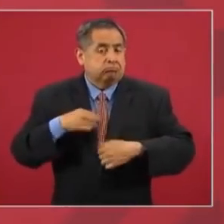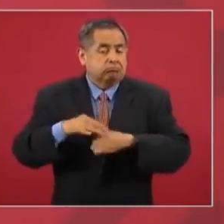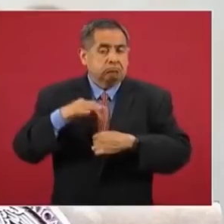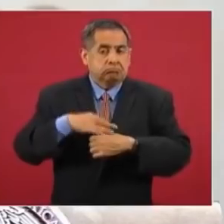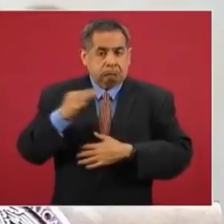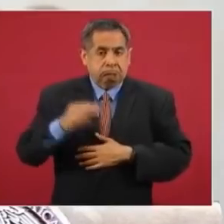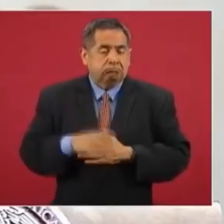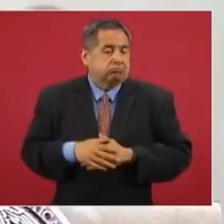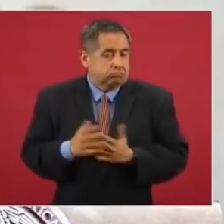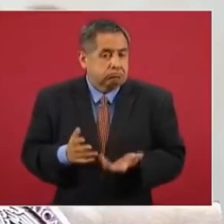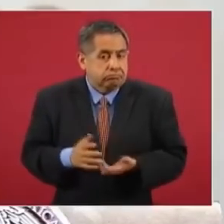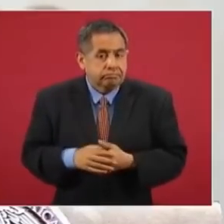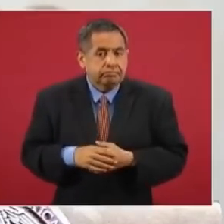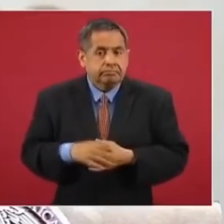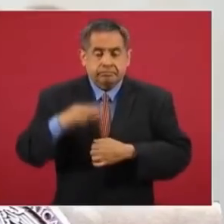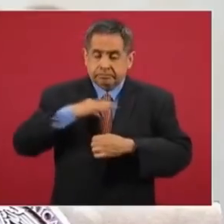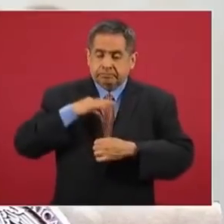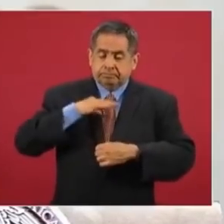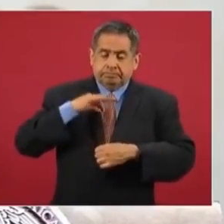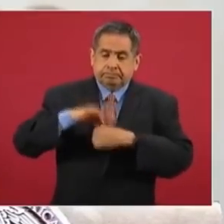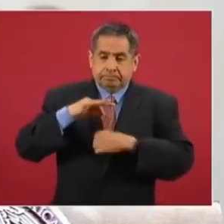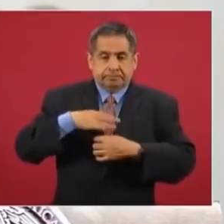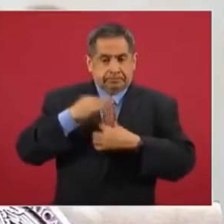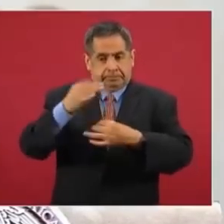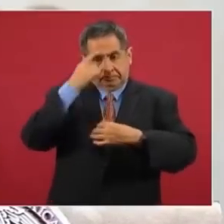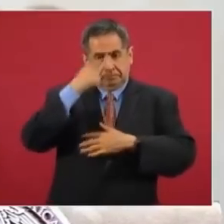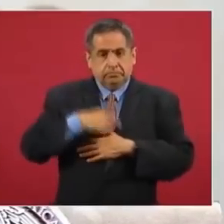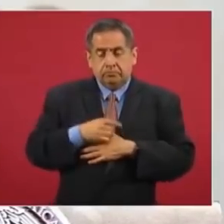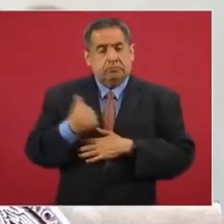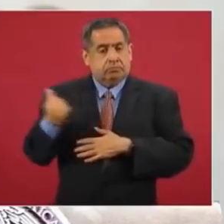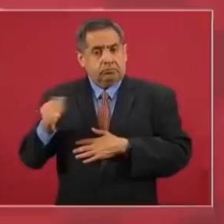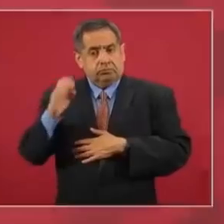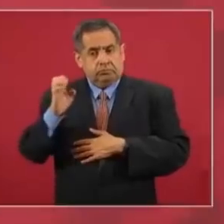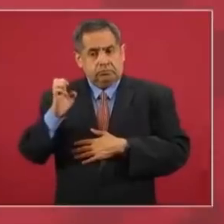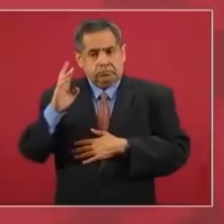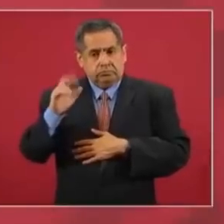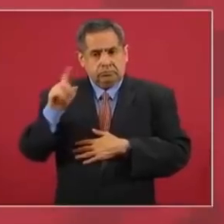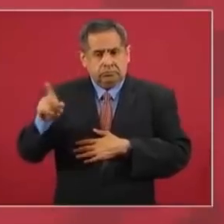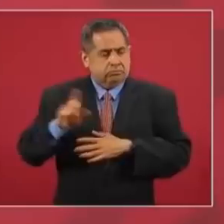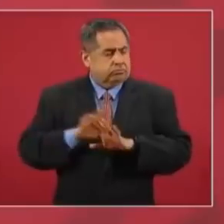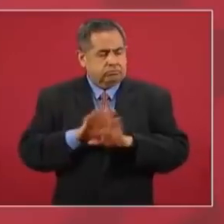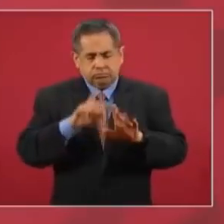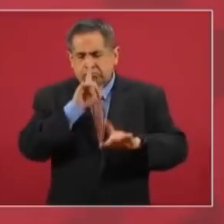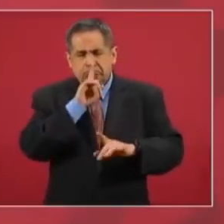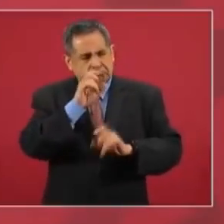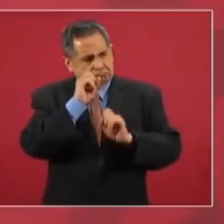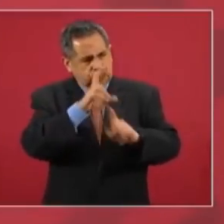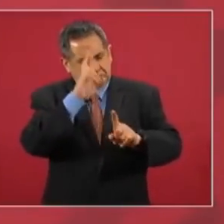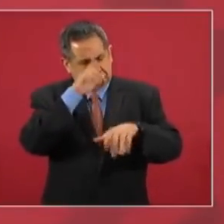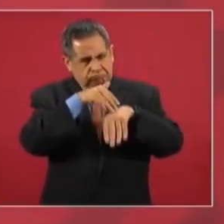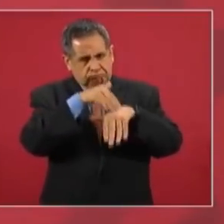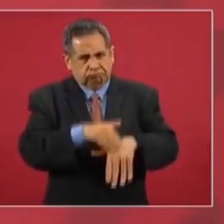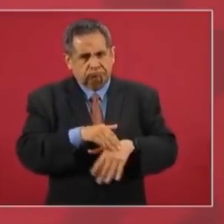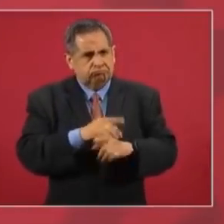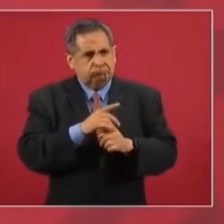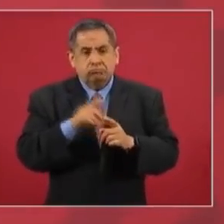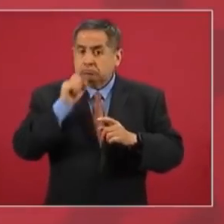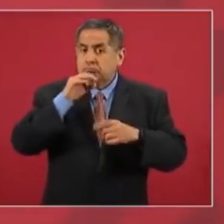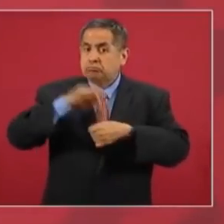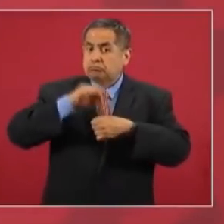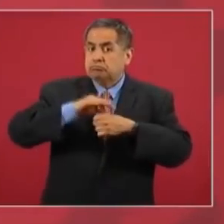Y salí adelante, y él salió también muy bien